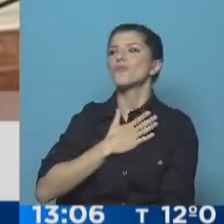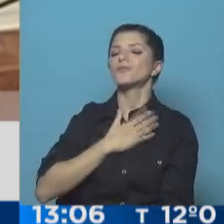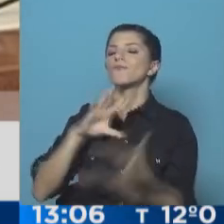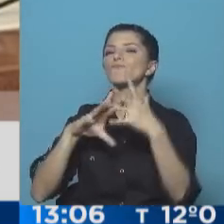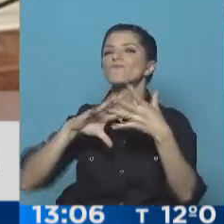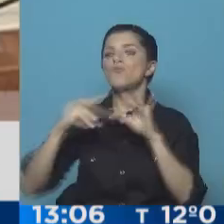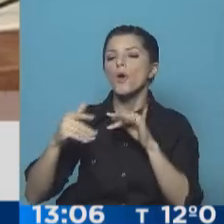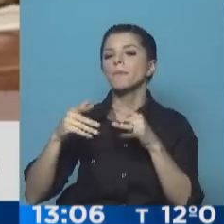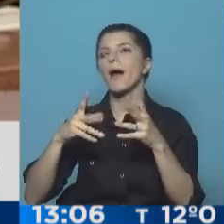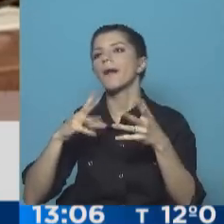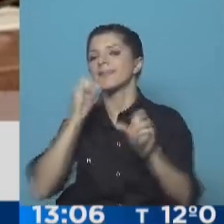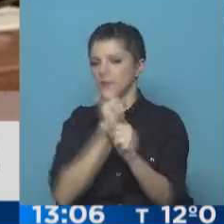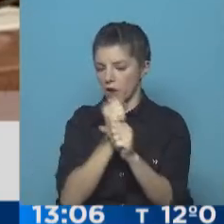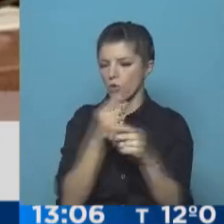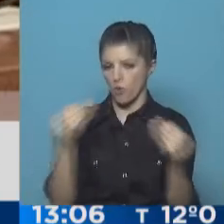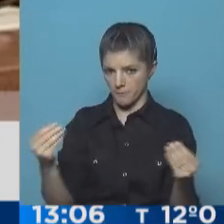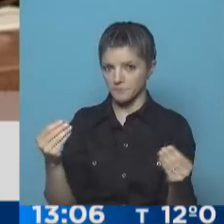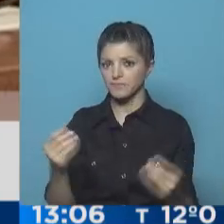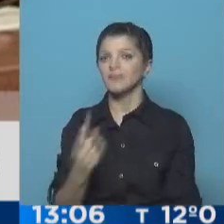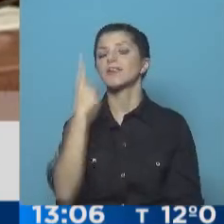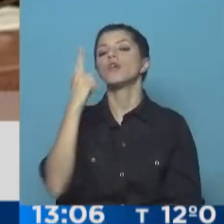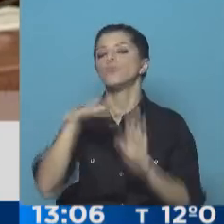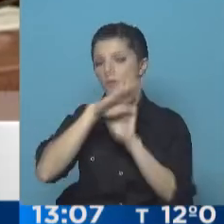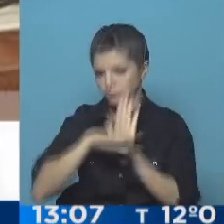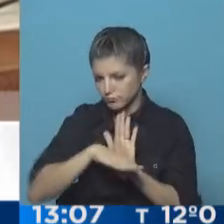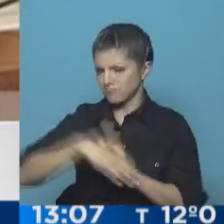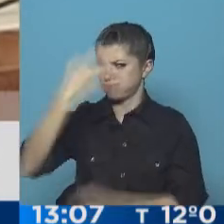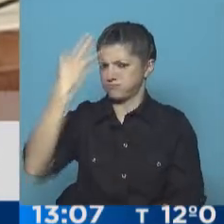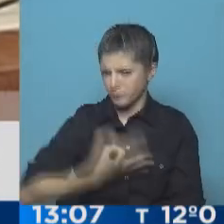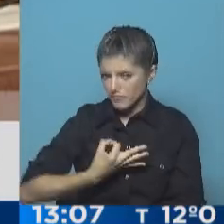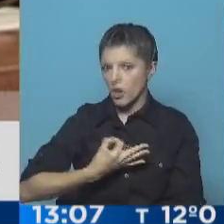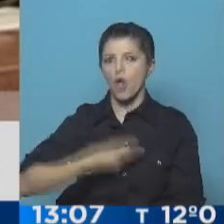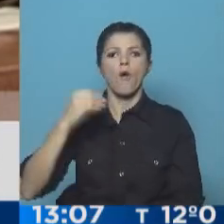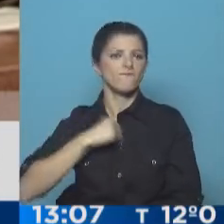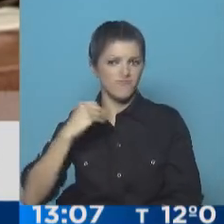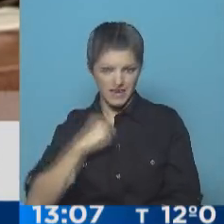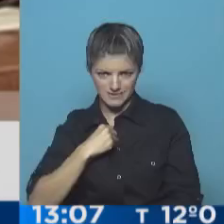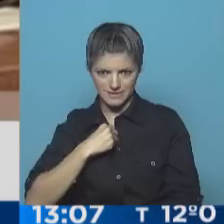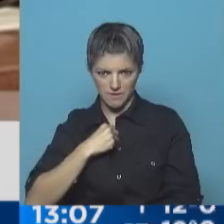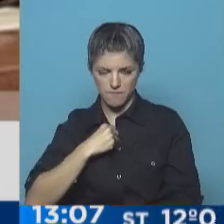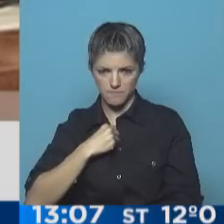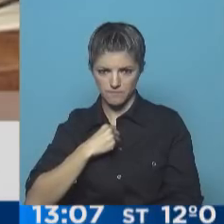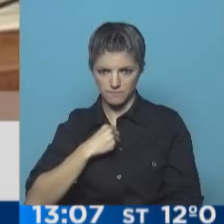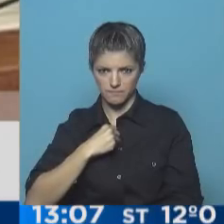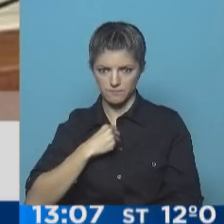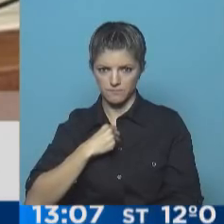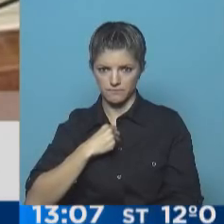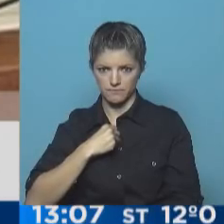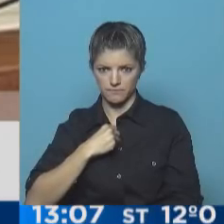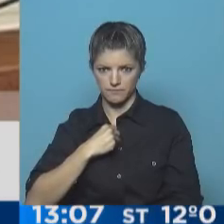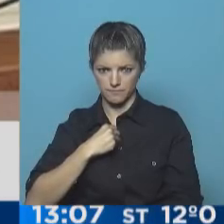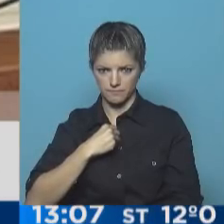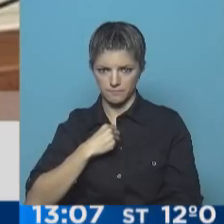mire si hay una fórmula previsible coherente confiable que saben que